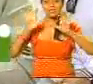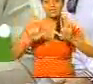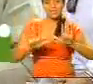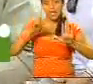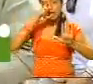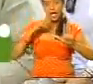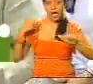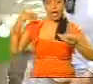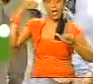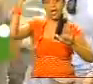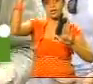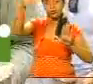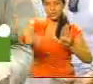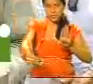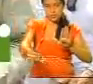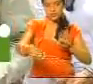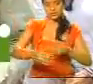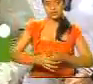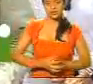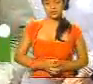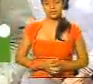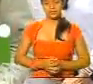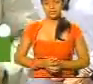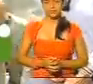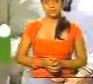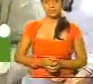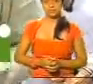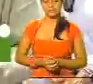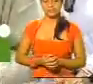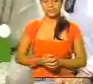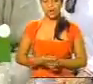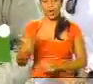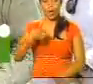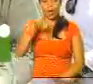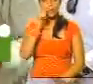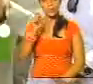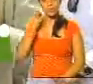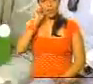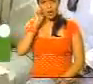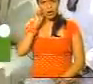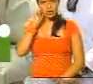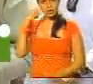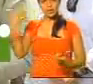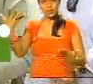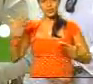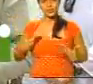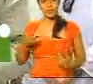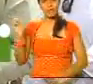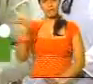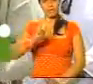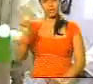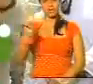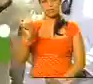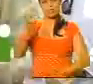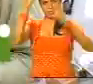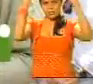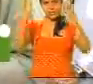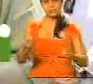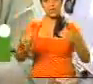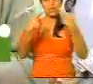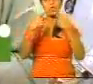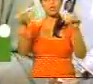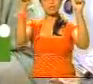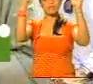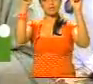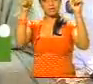años desde el momento en que los hombres y las mujeres que nos dieron esta patria decidieron ser